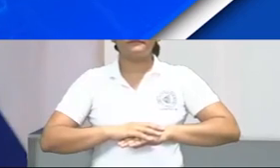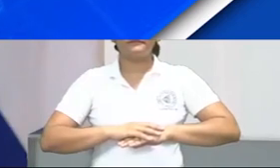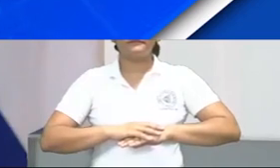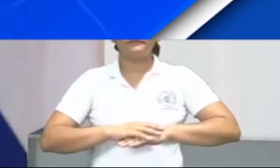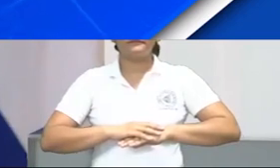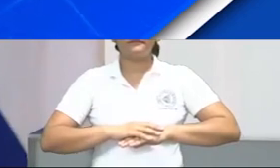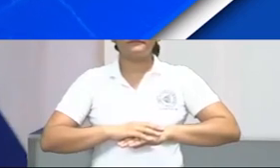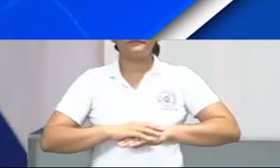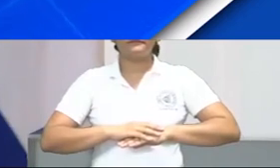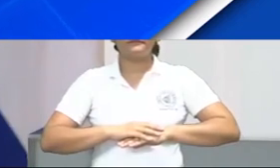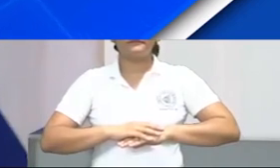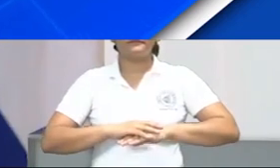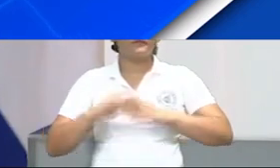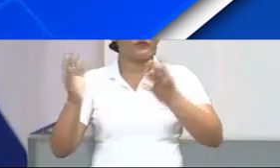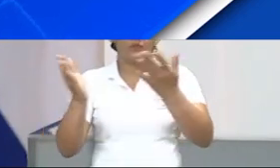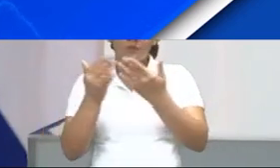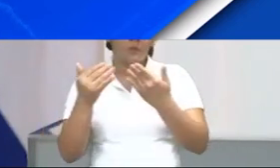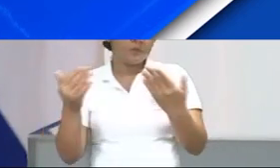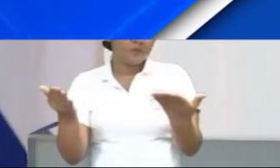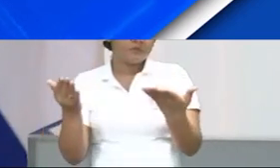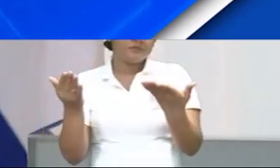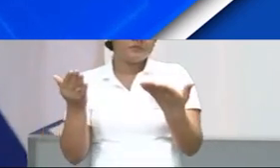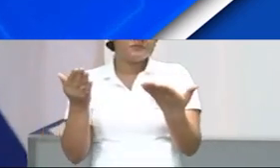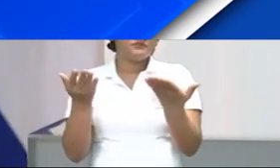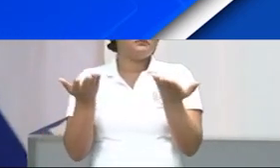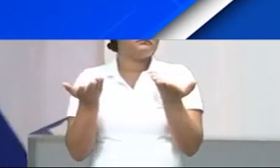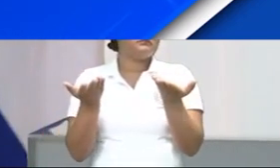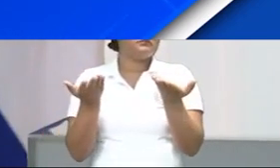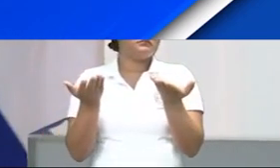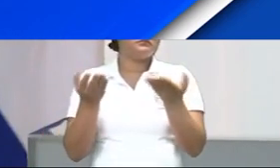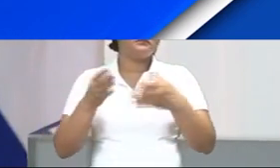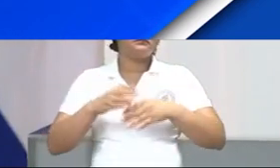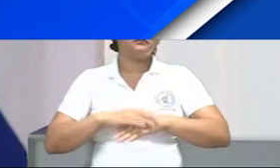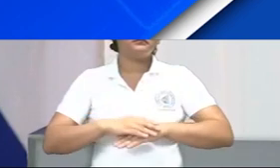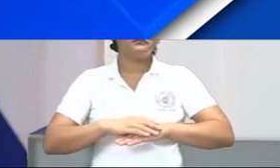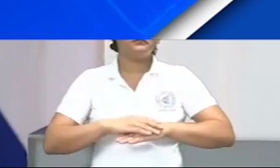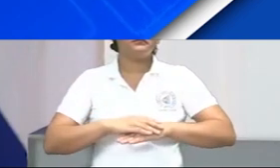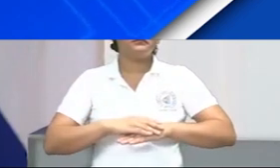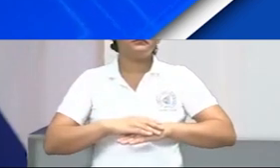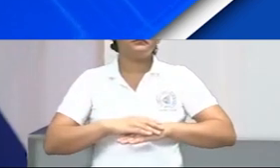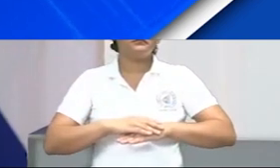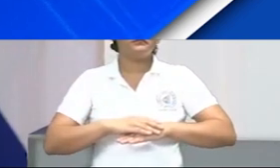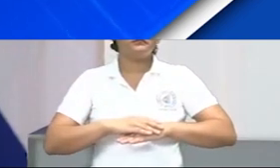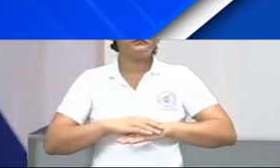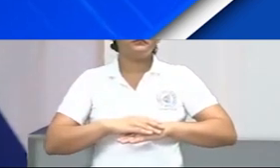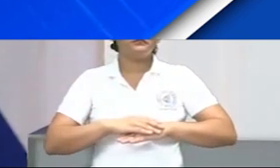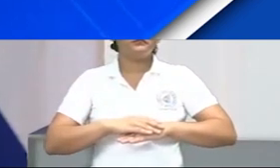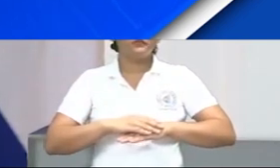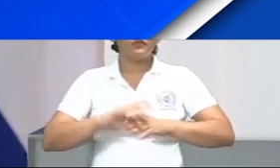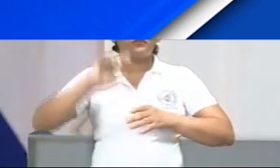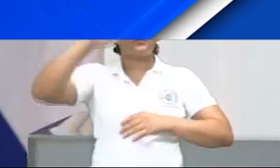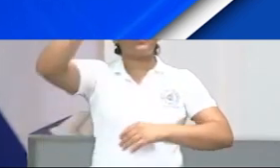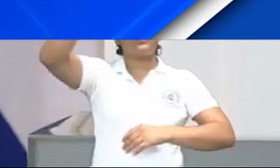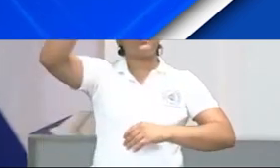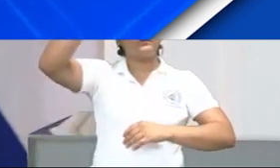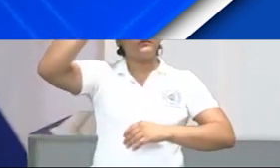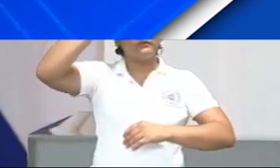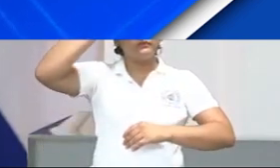No hubo desde las posiciones del sector gobierno